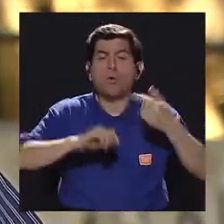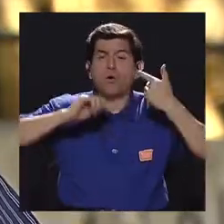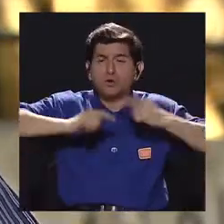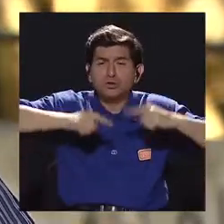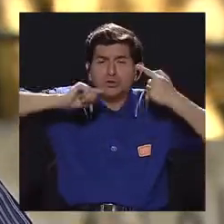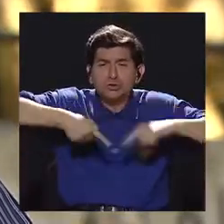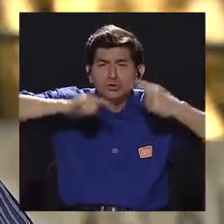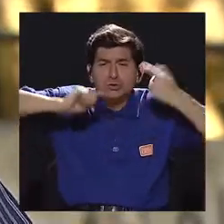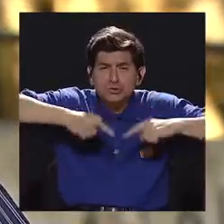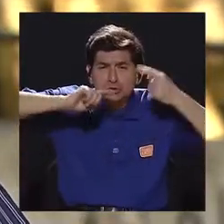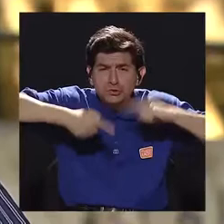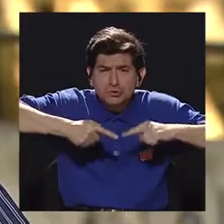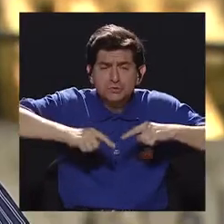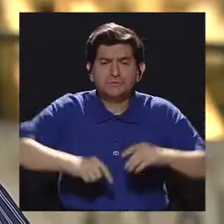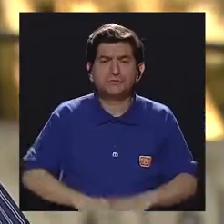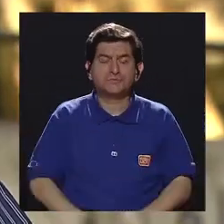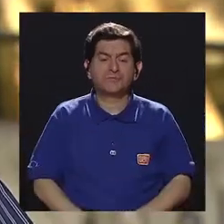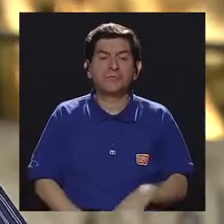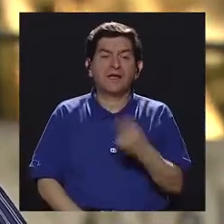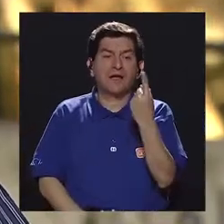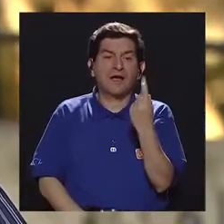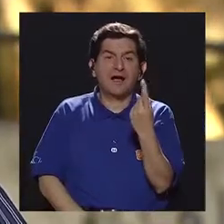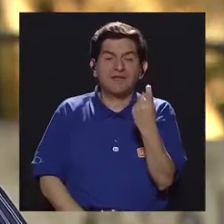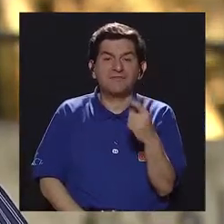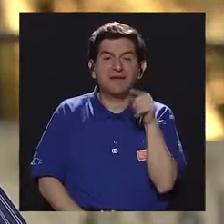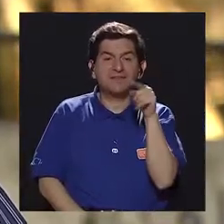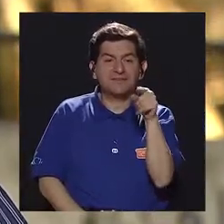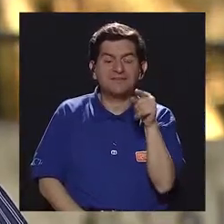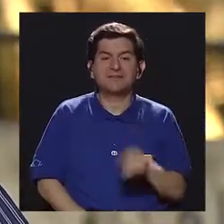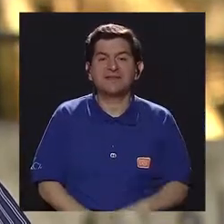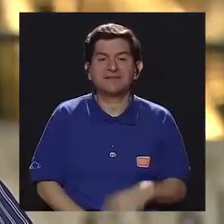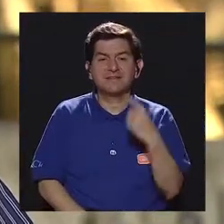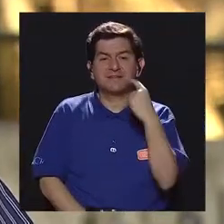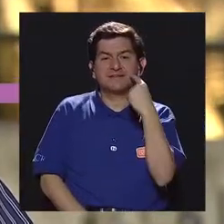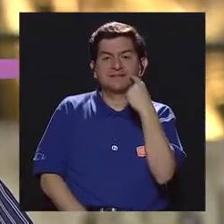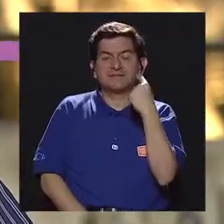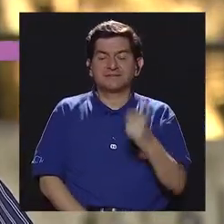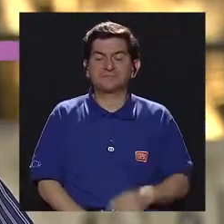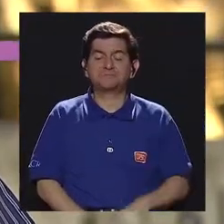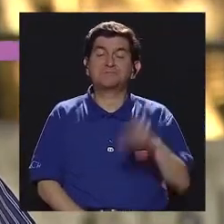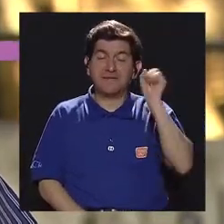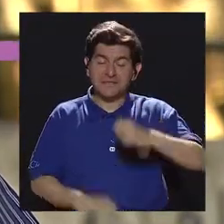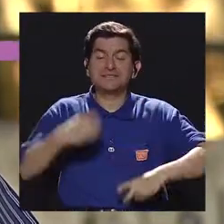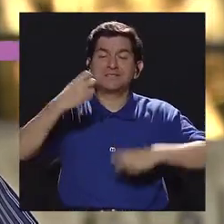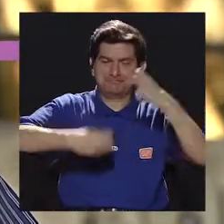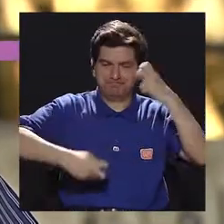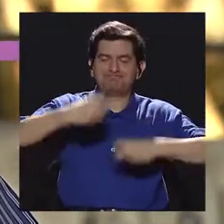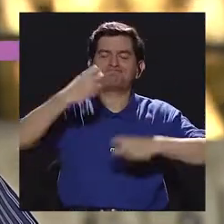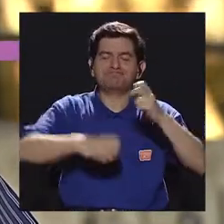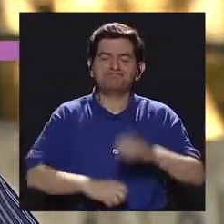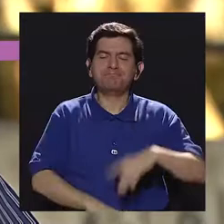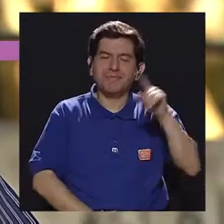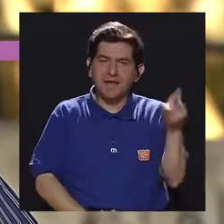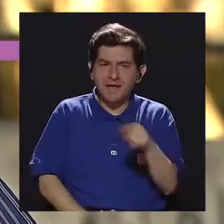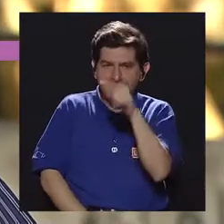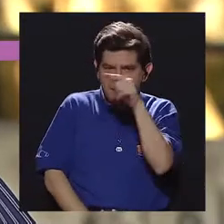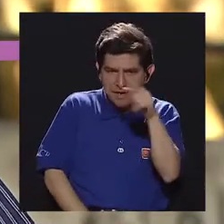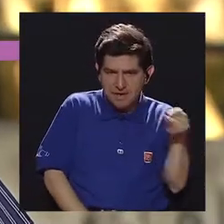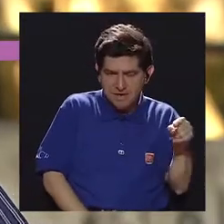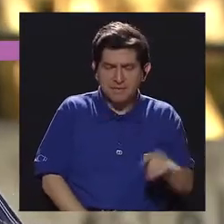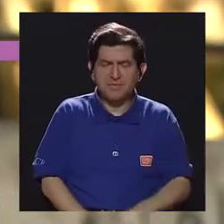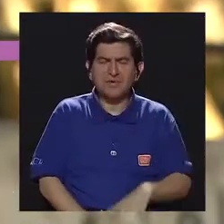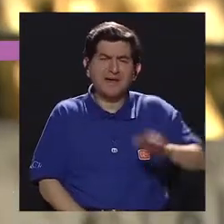con dolor, okay, en ausencia del diente. Entonces, sí genera un problema